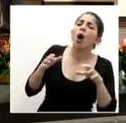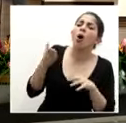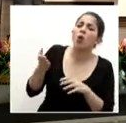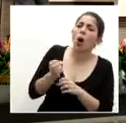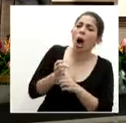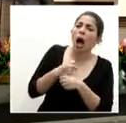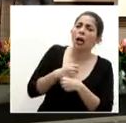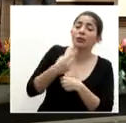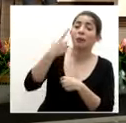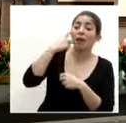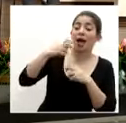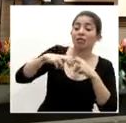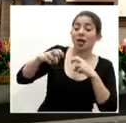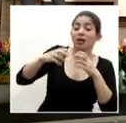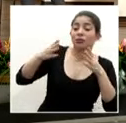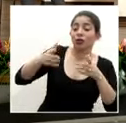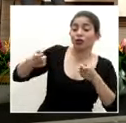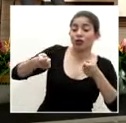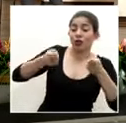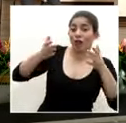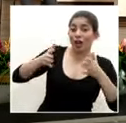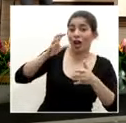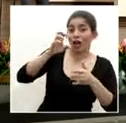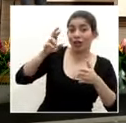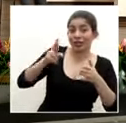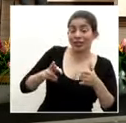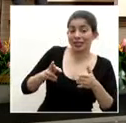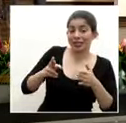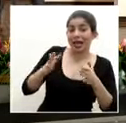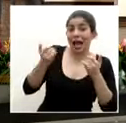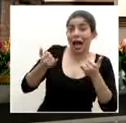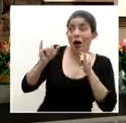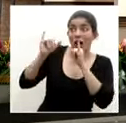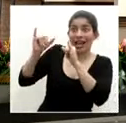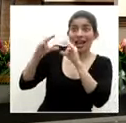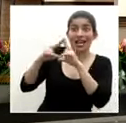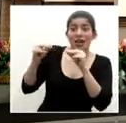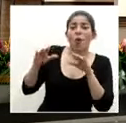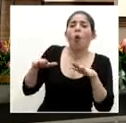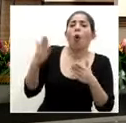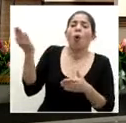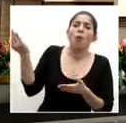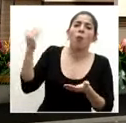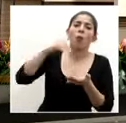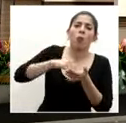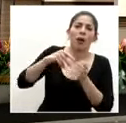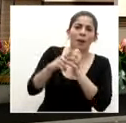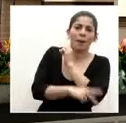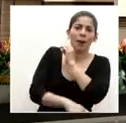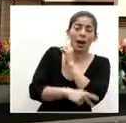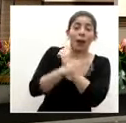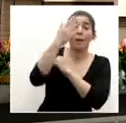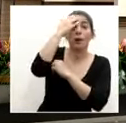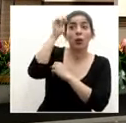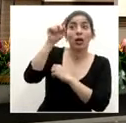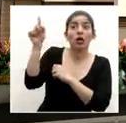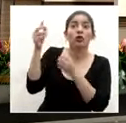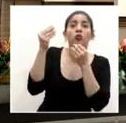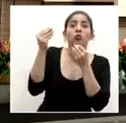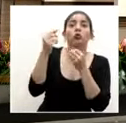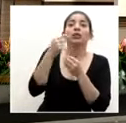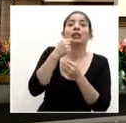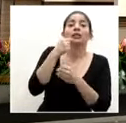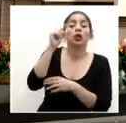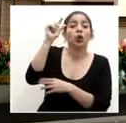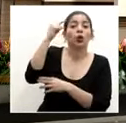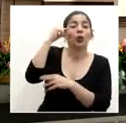que los transportistas costarricenses que están en territorio nicaragüense regresen al país? Esto porque muchos de ellos reportan que el